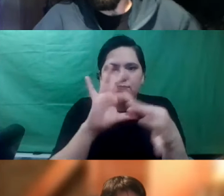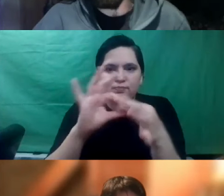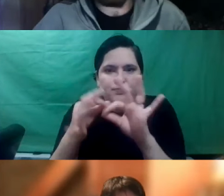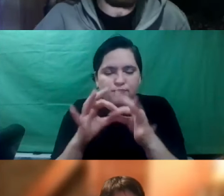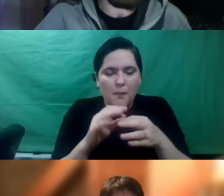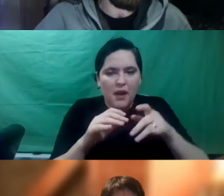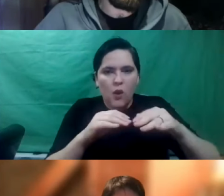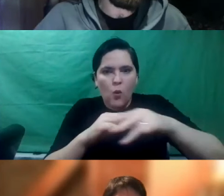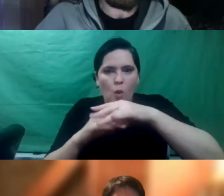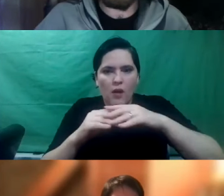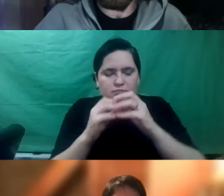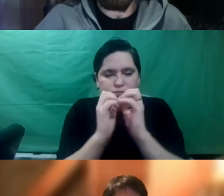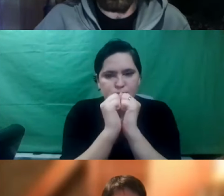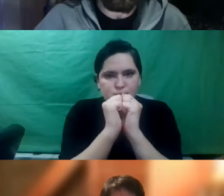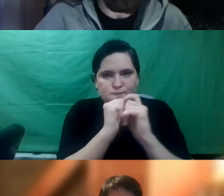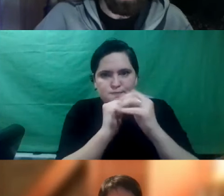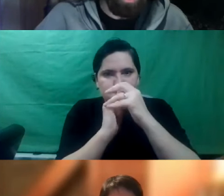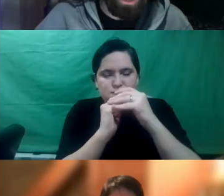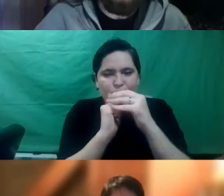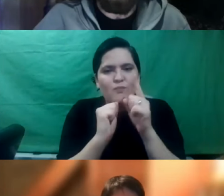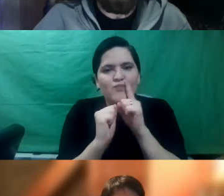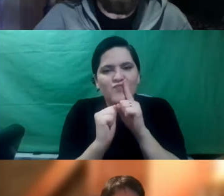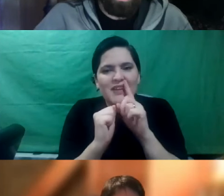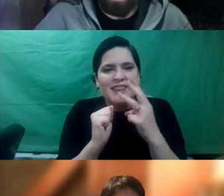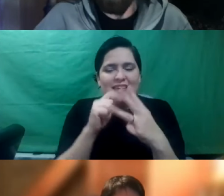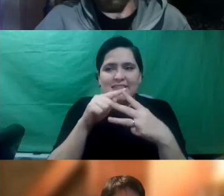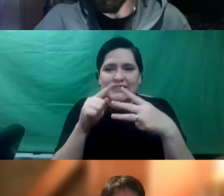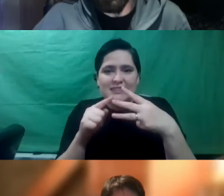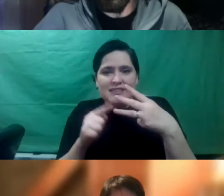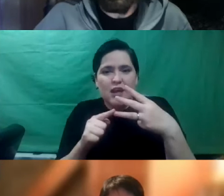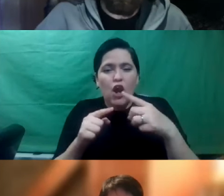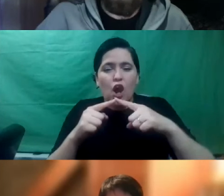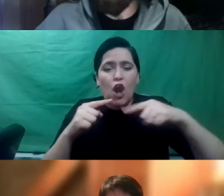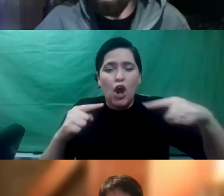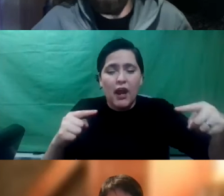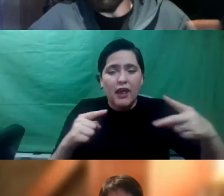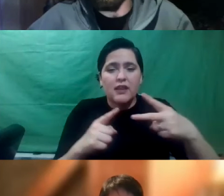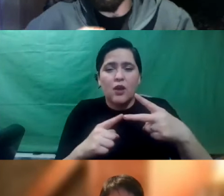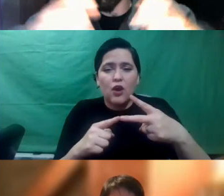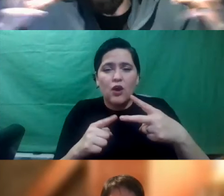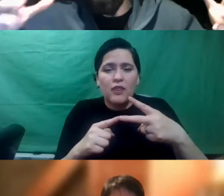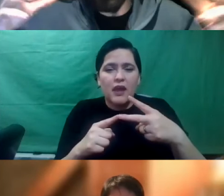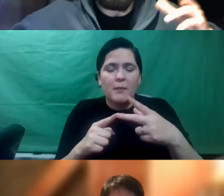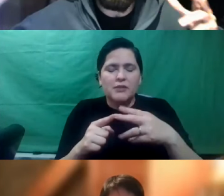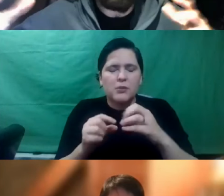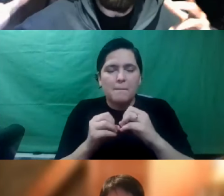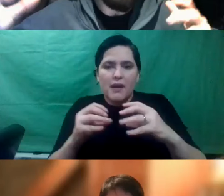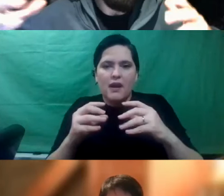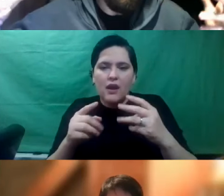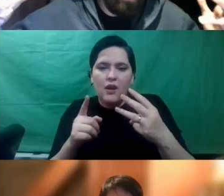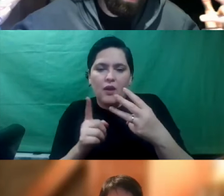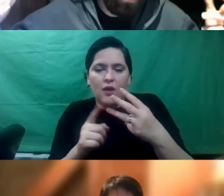y cada grupo de neuronas excitatorias tiene tres variables, una es la corriente, otra es la tasa de disparo, y otra es la gating variable, que representa la proporción de